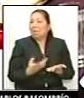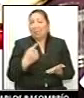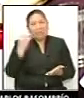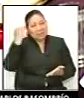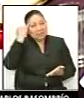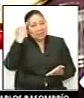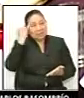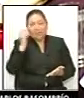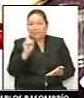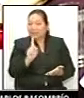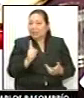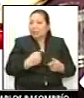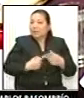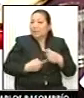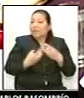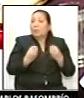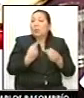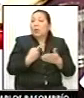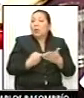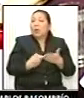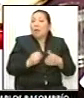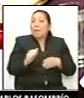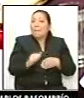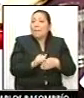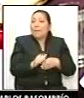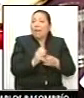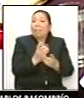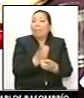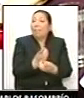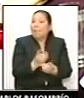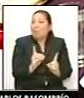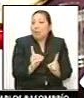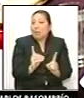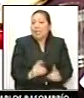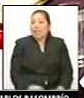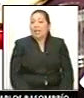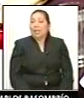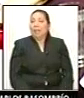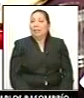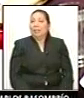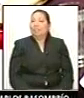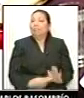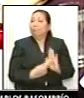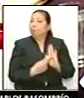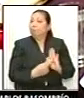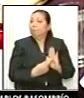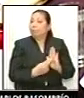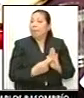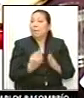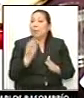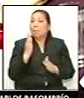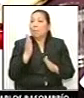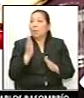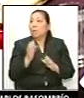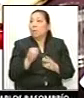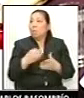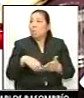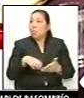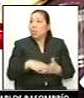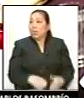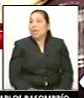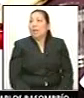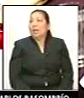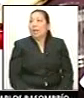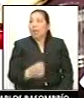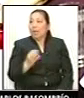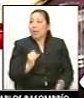ocurre, viene justamente de una práctica democrática, de una representación por mandato del pueblo, y